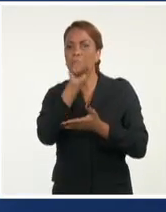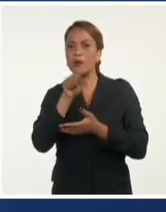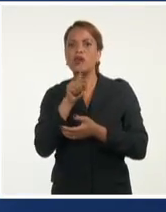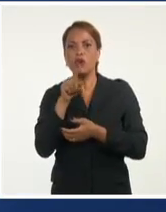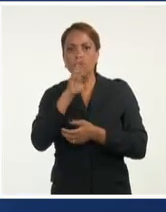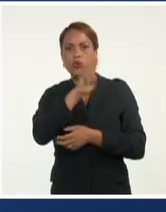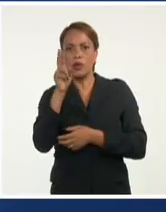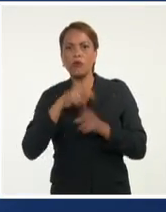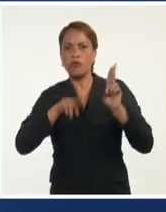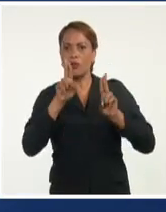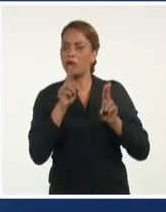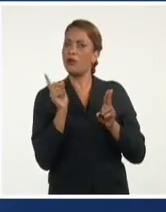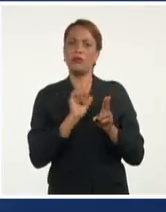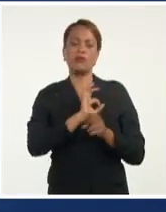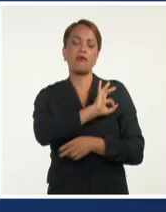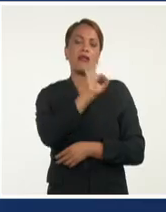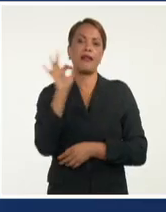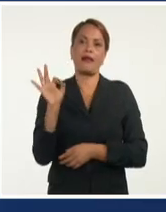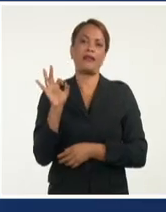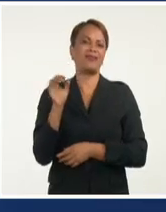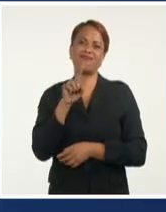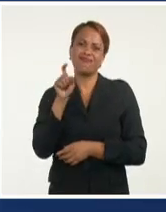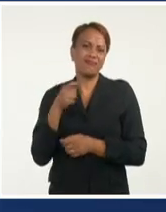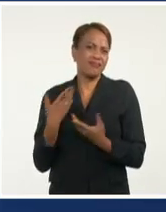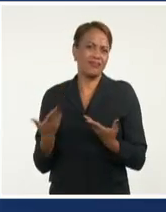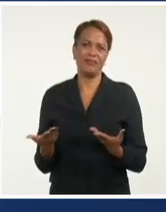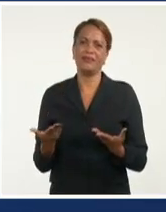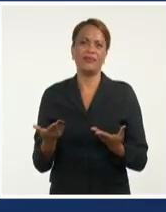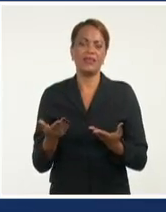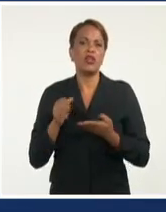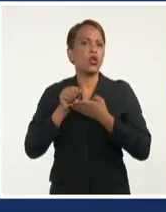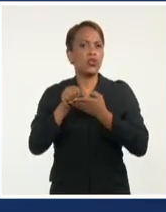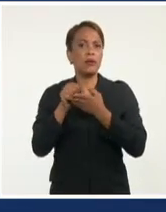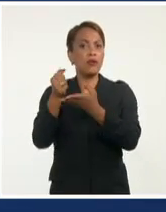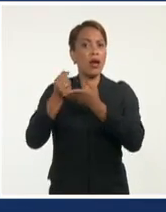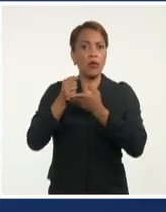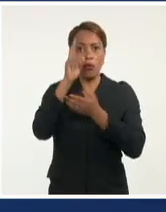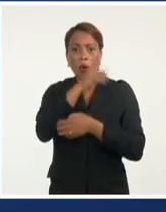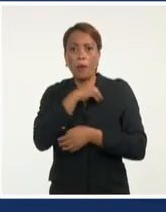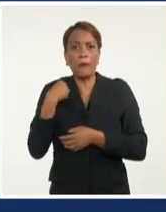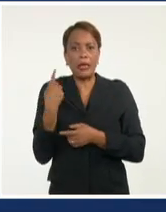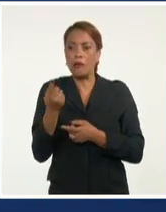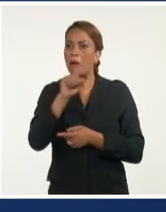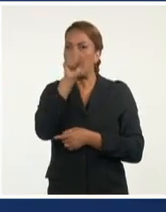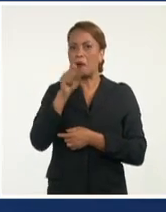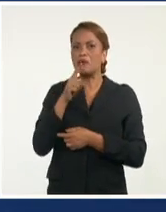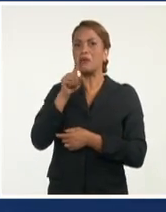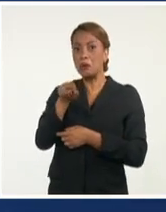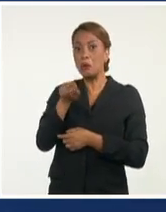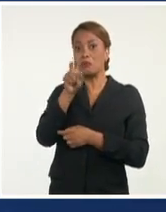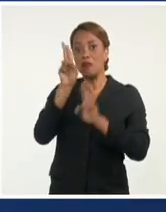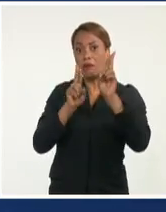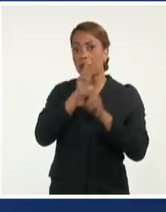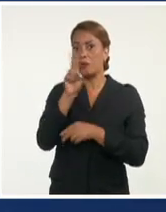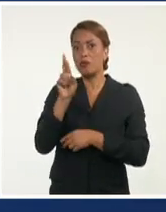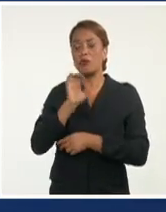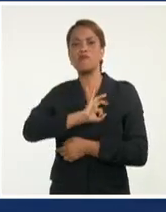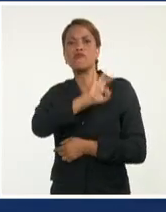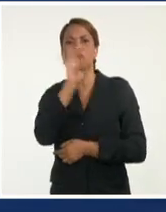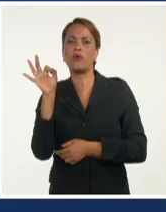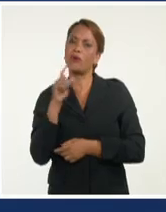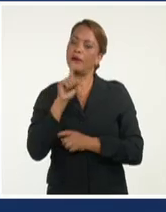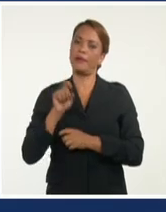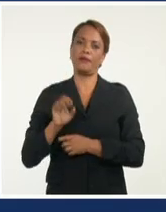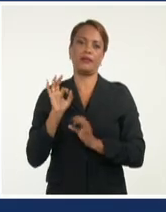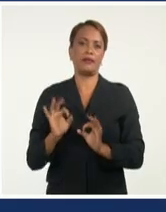recibe alguno de los beneficios que pueda o de los servicios que presta el propio Estado cubano y siguiendo las orientaciones